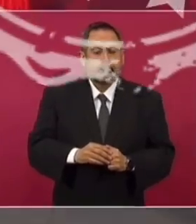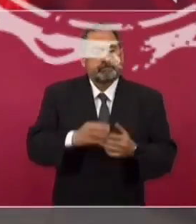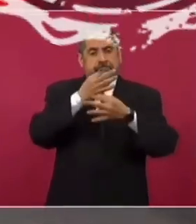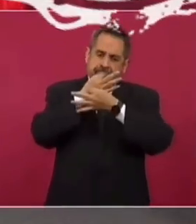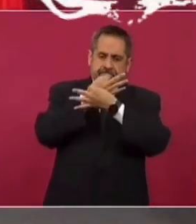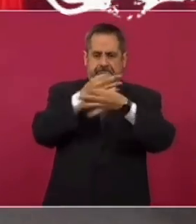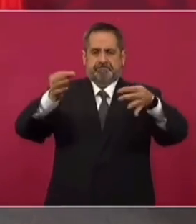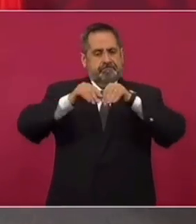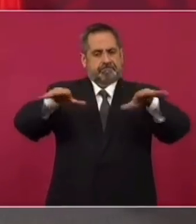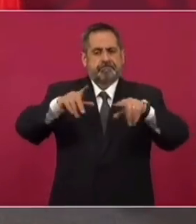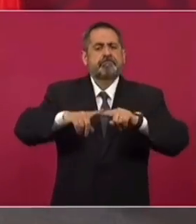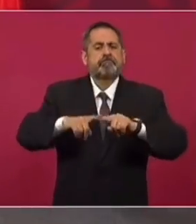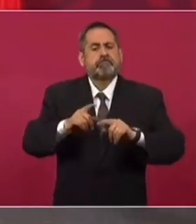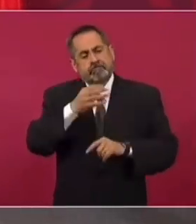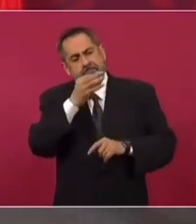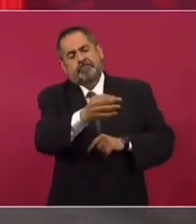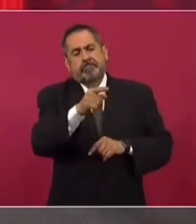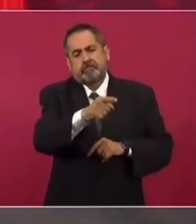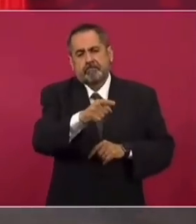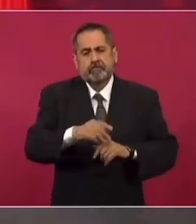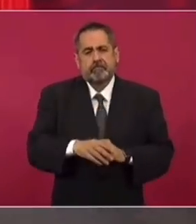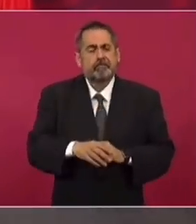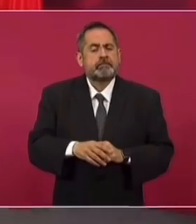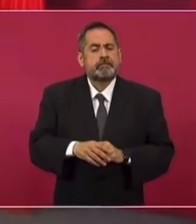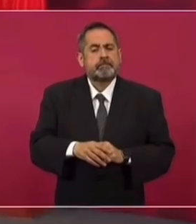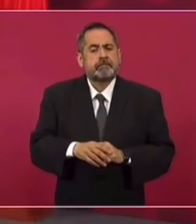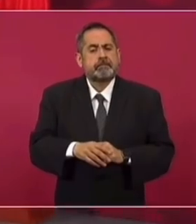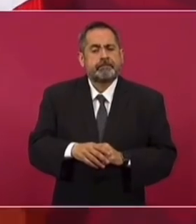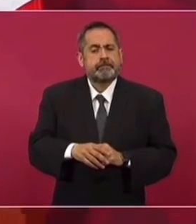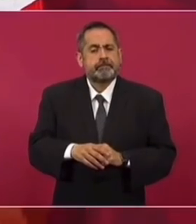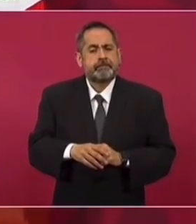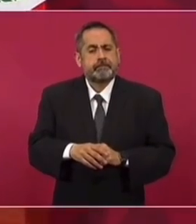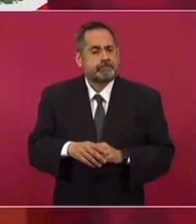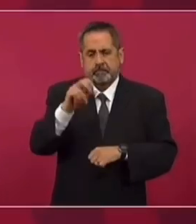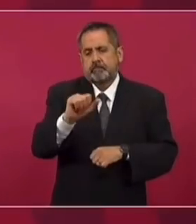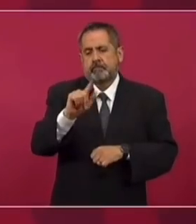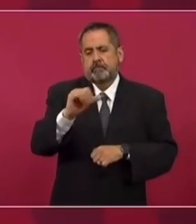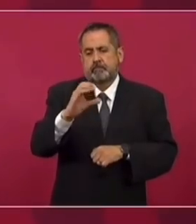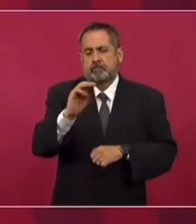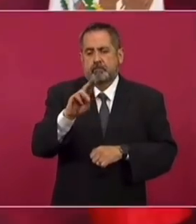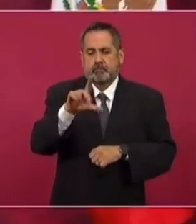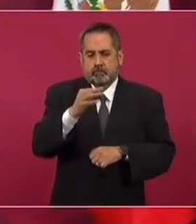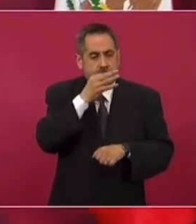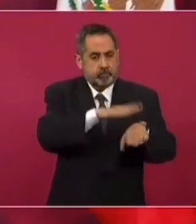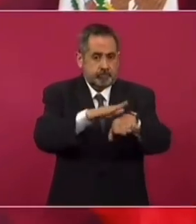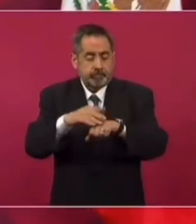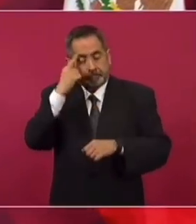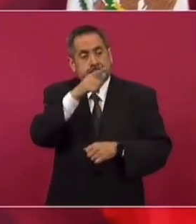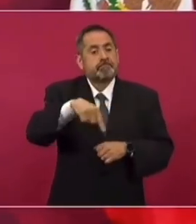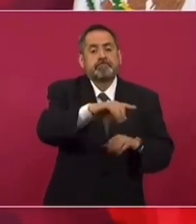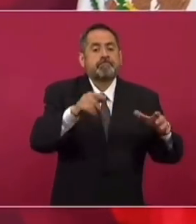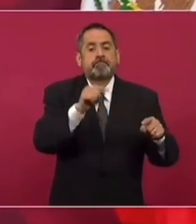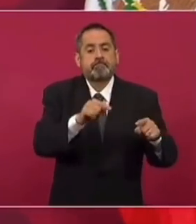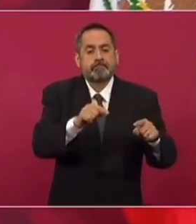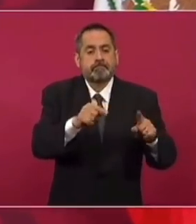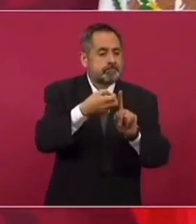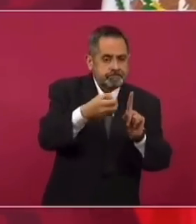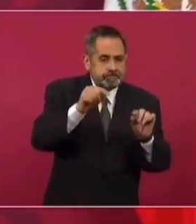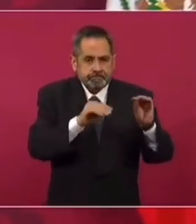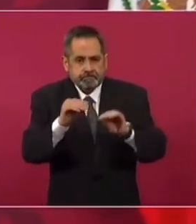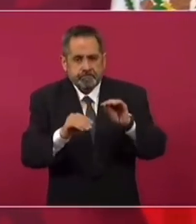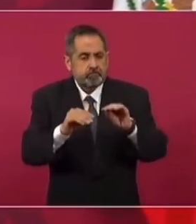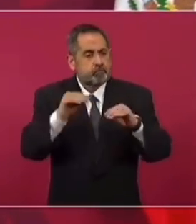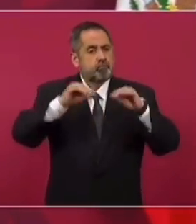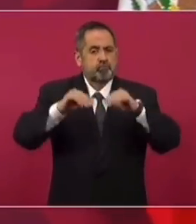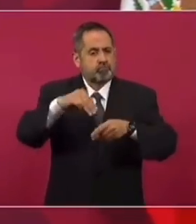Dale un mensaje a los habitantes de Atlacomulco, un mensaje a ellos, a los que se organizaron, hicieron